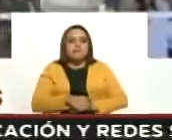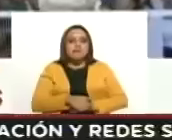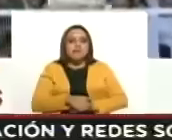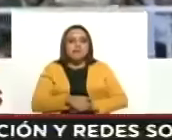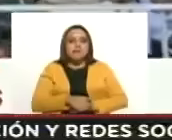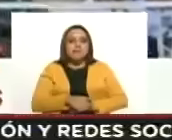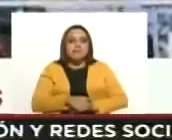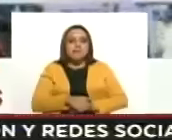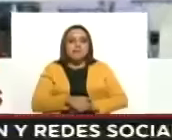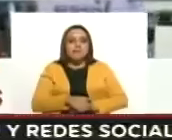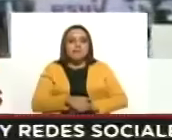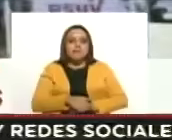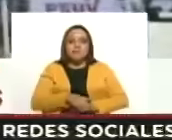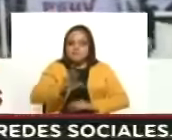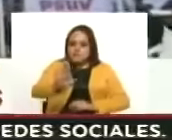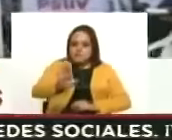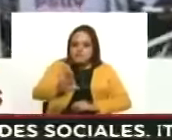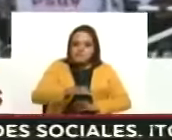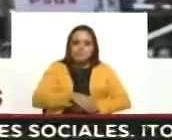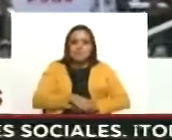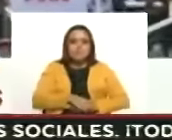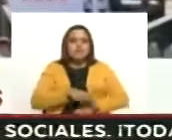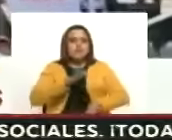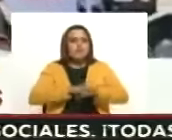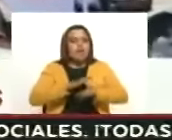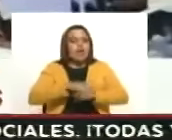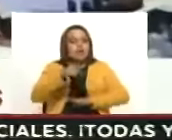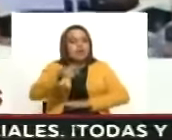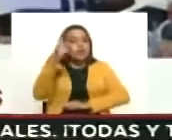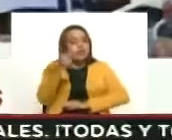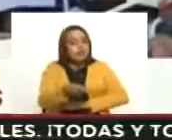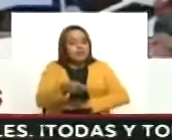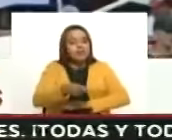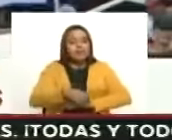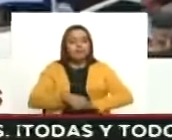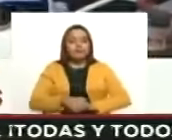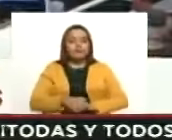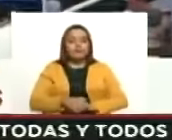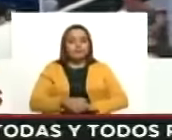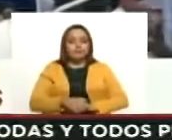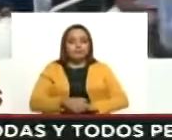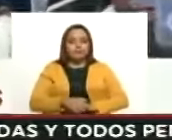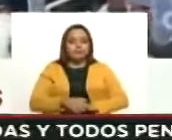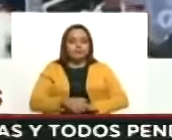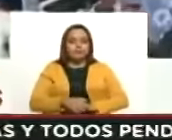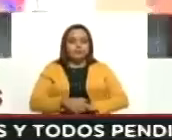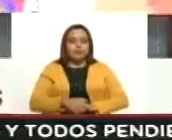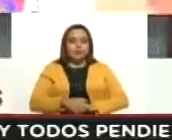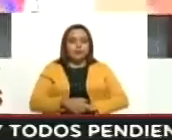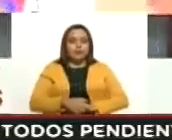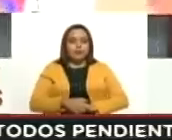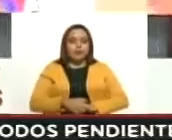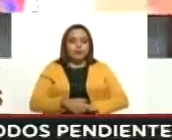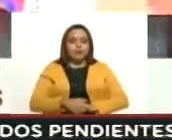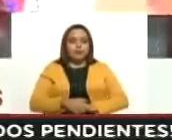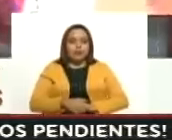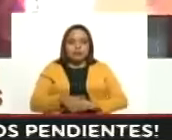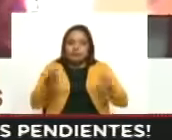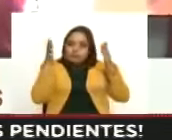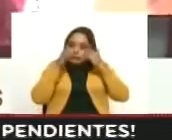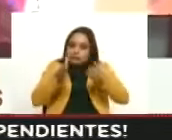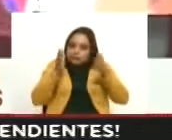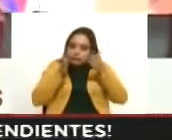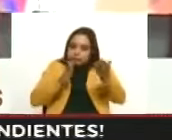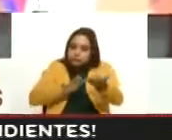¿Cómo estará? Fíjense, porque esto tiene que llevar, ¿cómo se llama? Pulso, dirección,